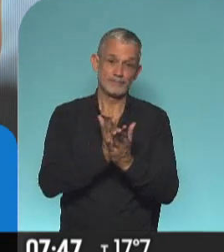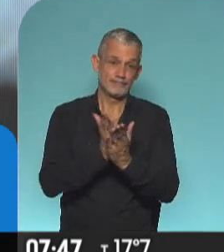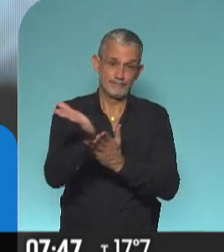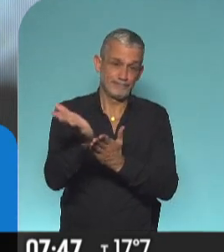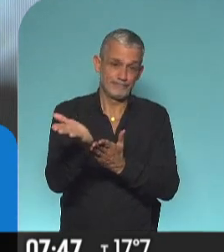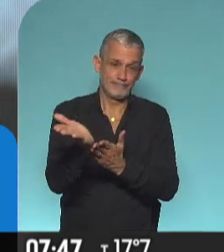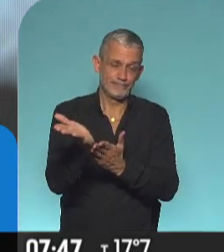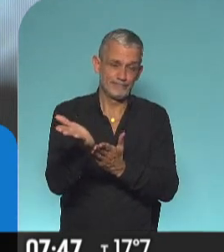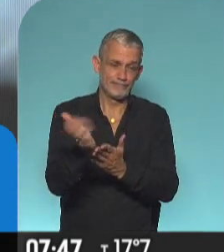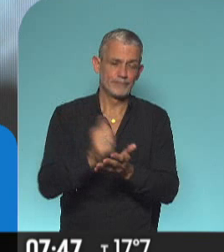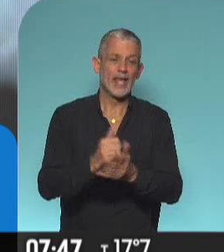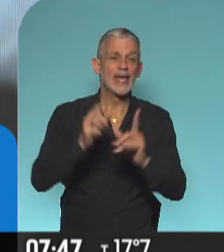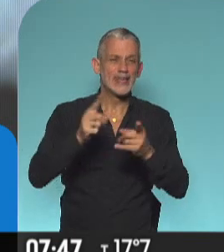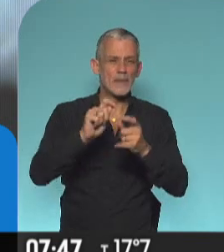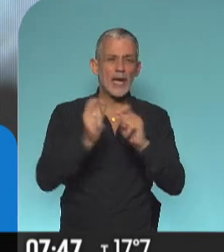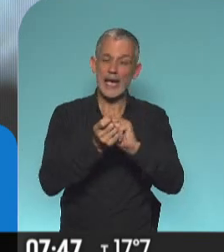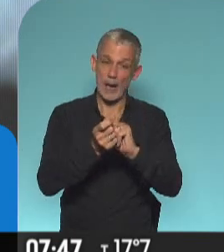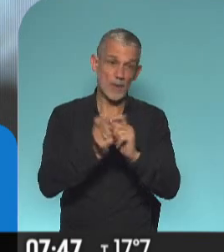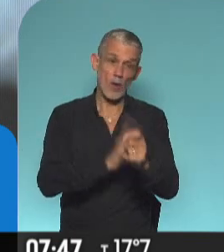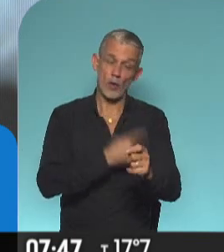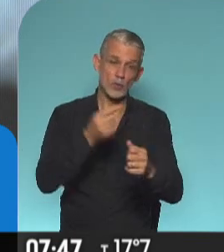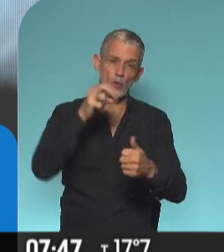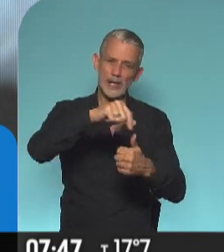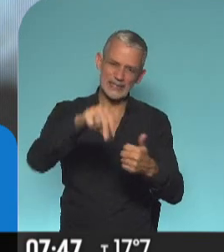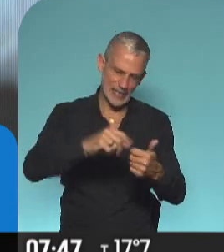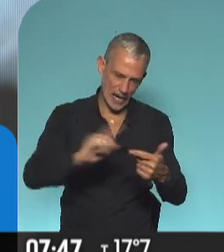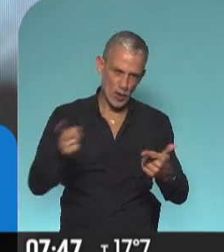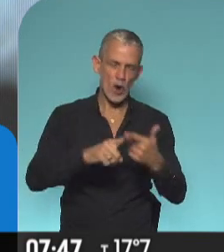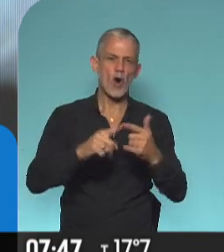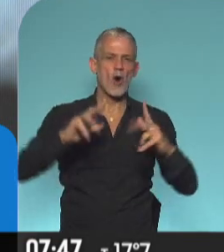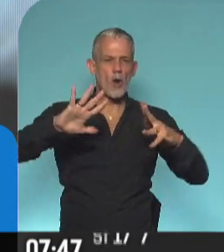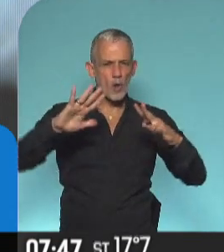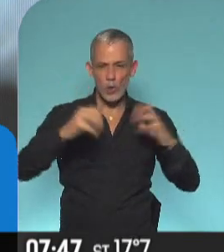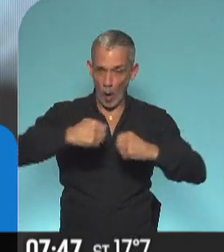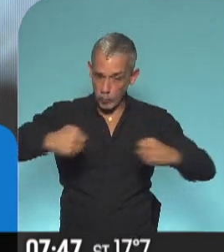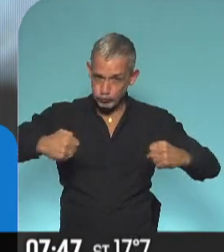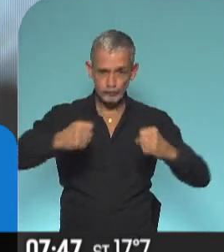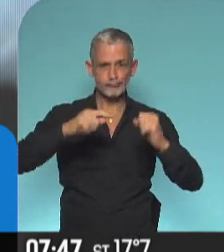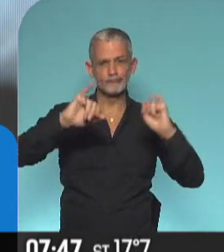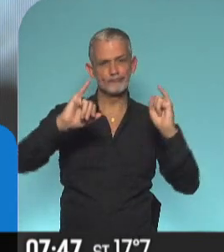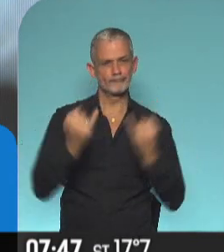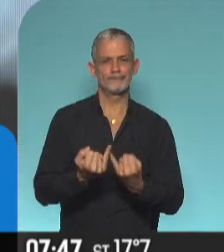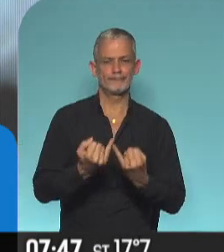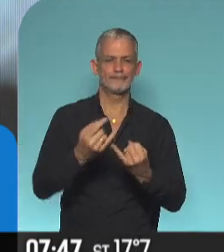permanente y sobre todo el cambio de hábitos. No comer sal, bajar de peso, empezar a hacer ejercicios y dejar el cigarrillo.